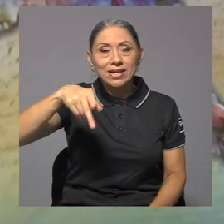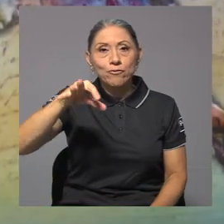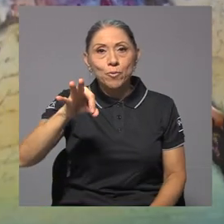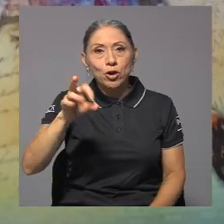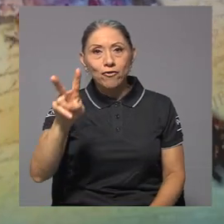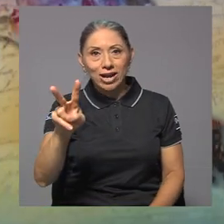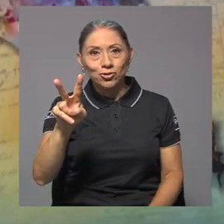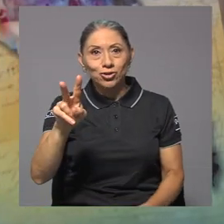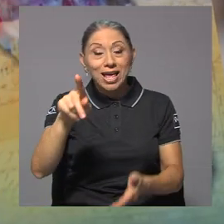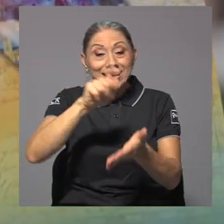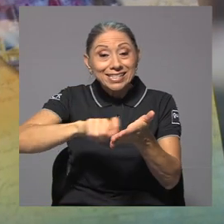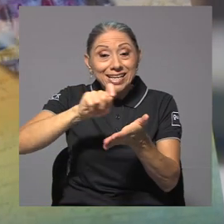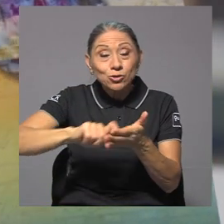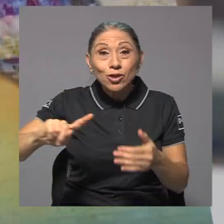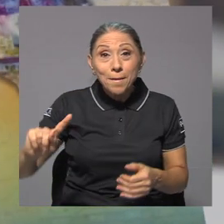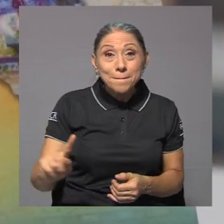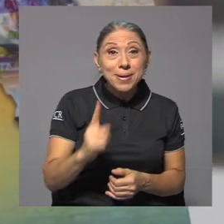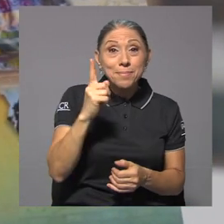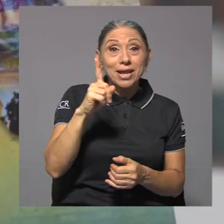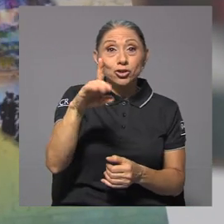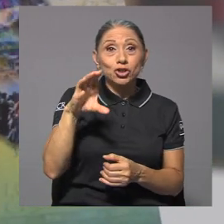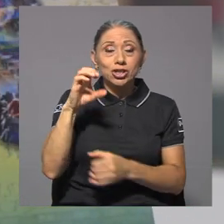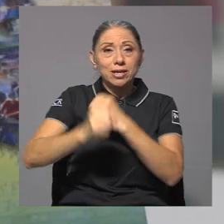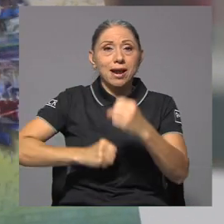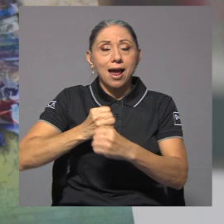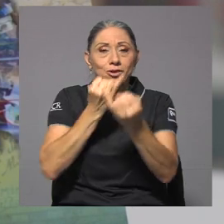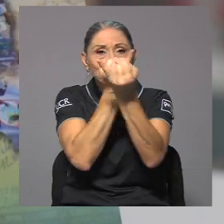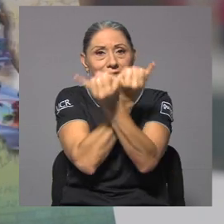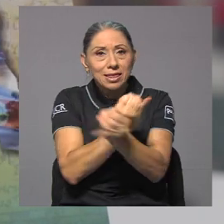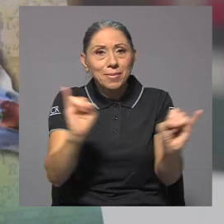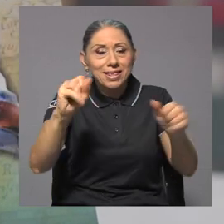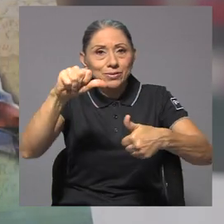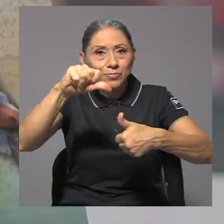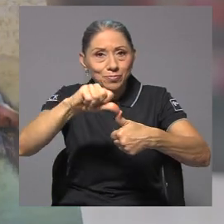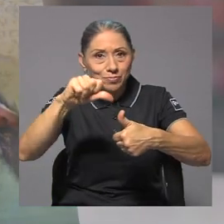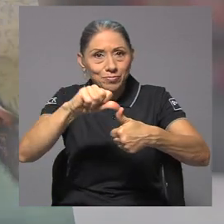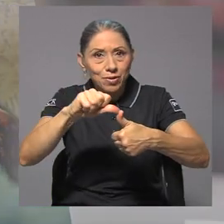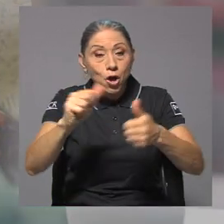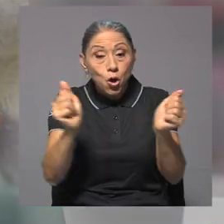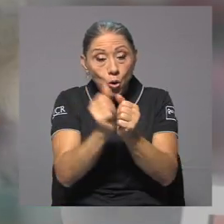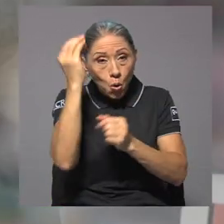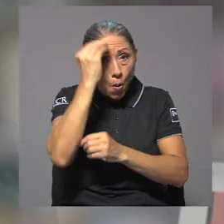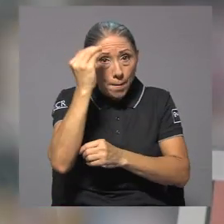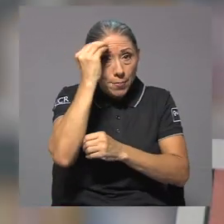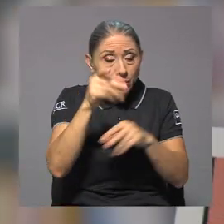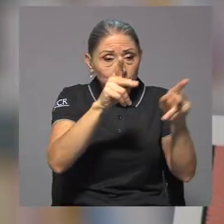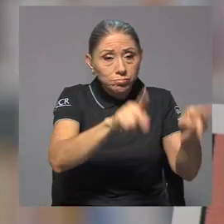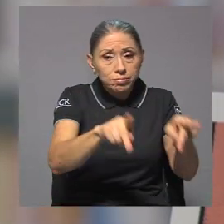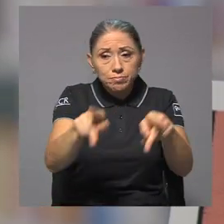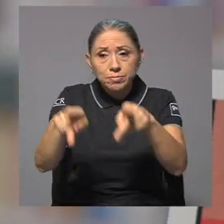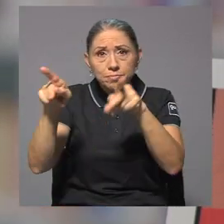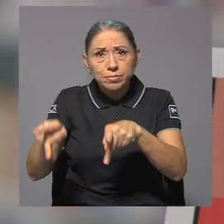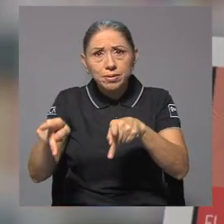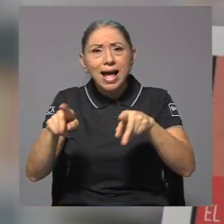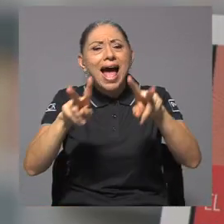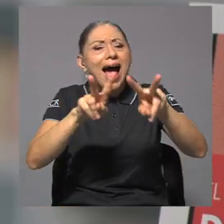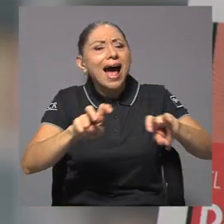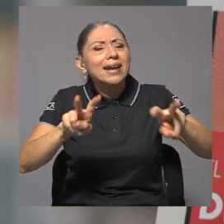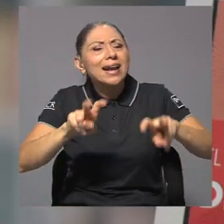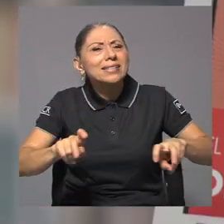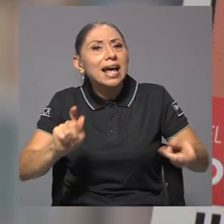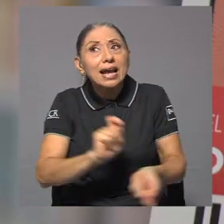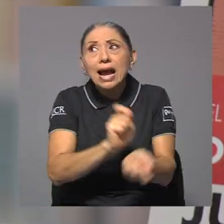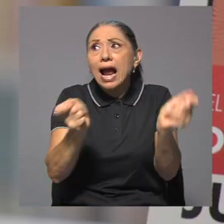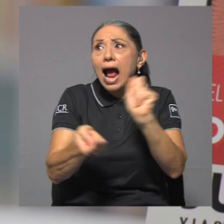se estudia el primer centenario de la independencia centroamericana a la luz de la ciudadanía para analizar los cambios en la